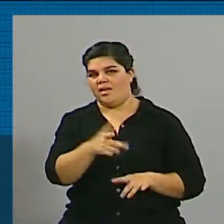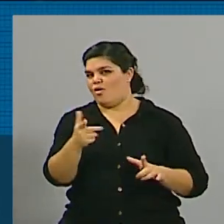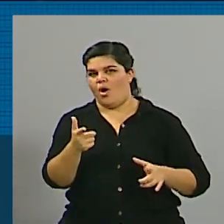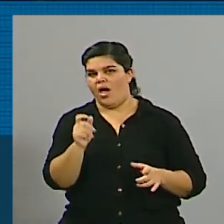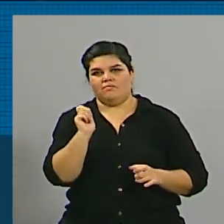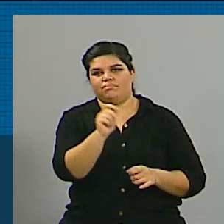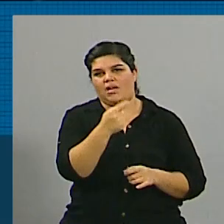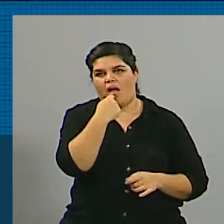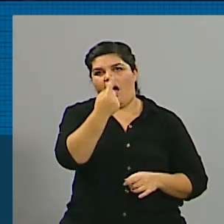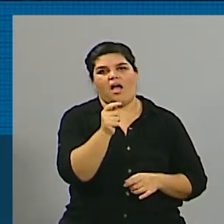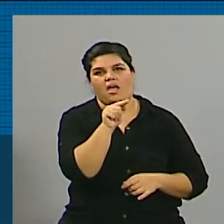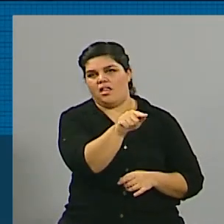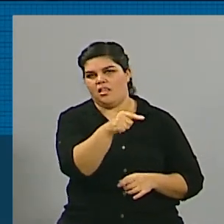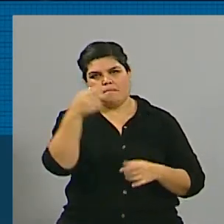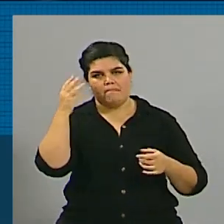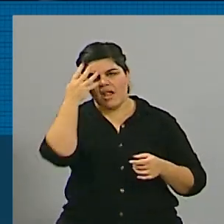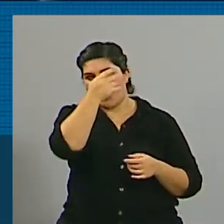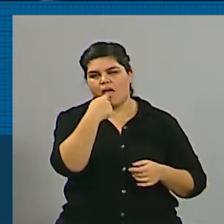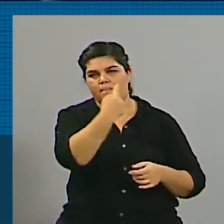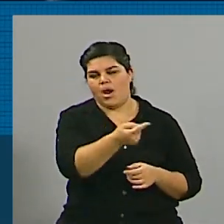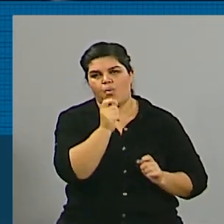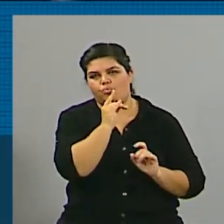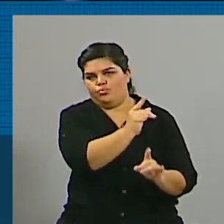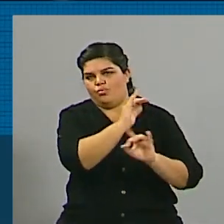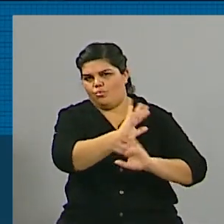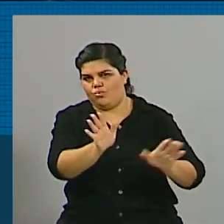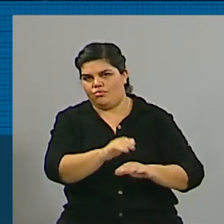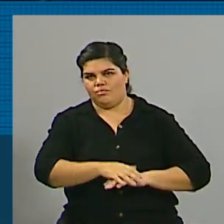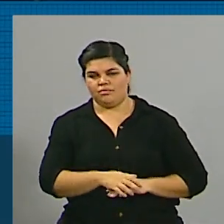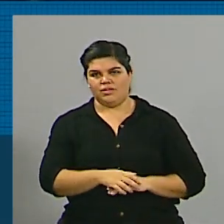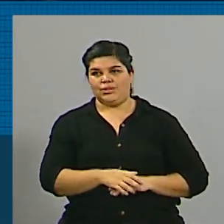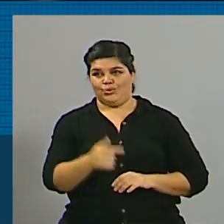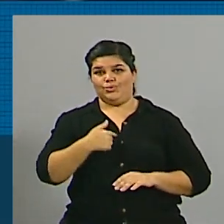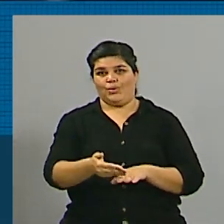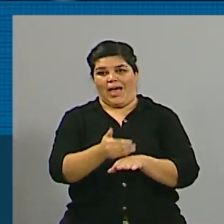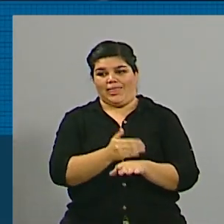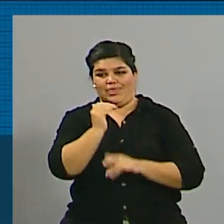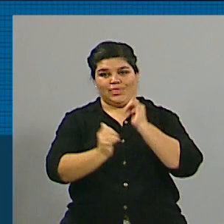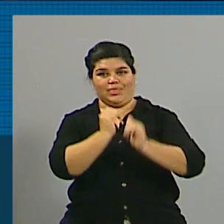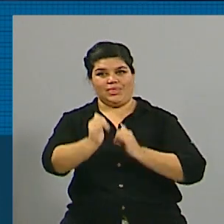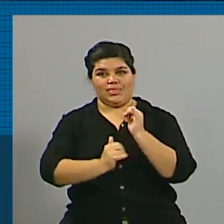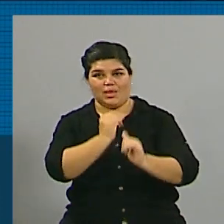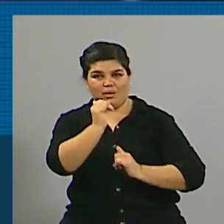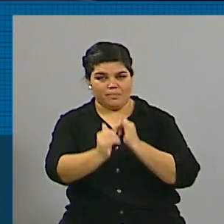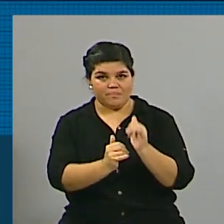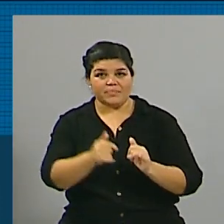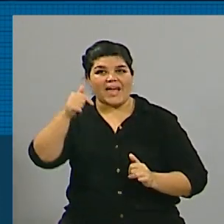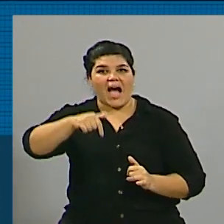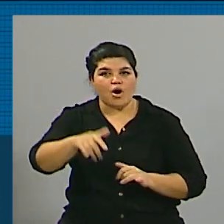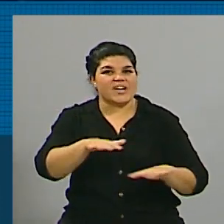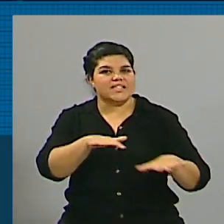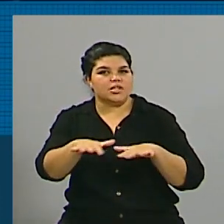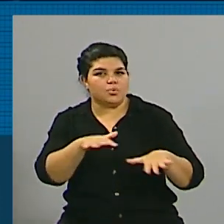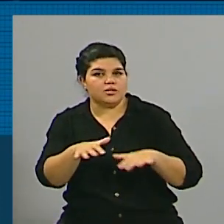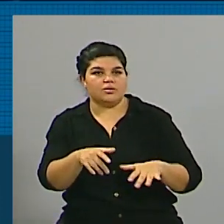él. Yo me puedo aventurar, ¿no?, y decir que, dado el contexto actual y la